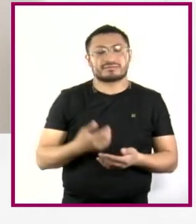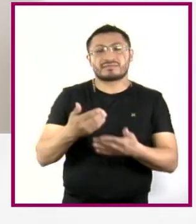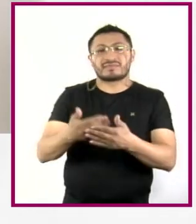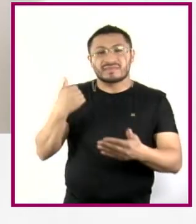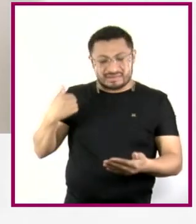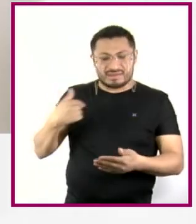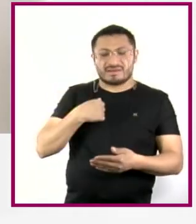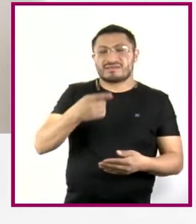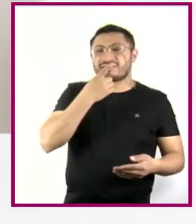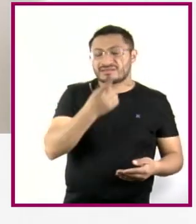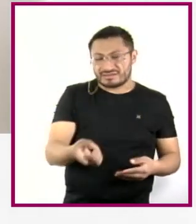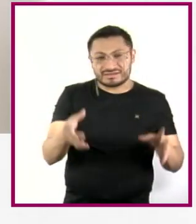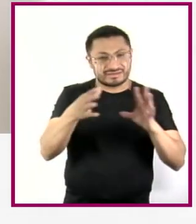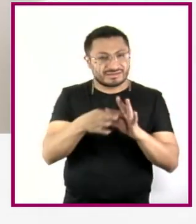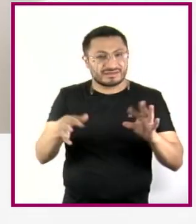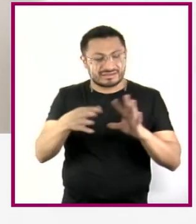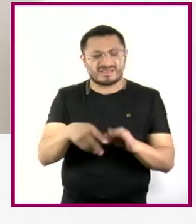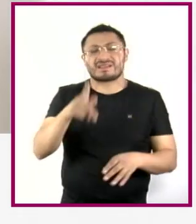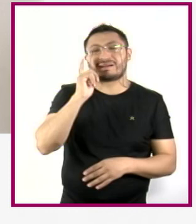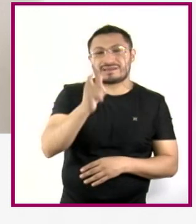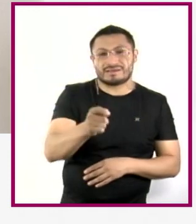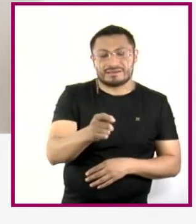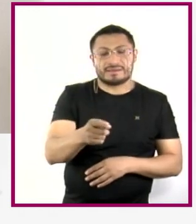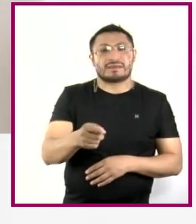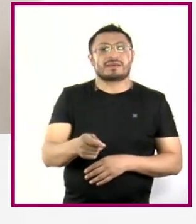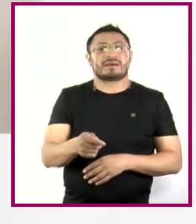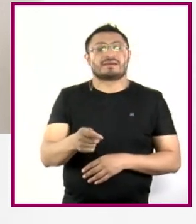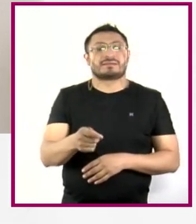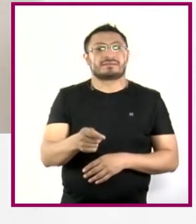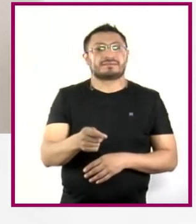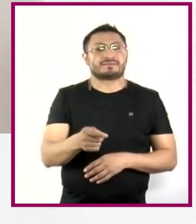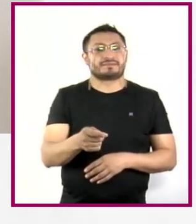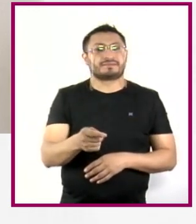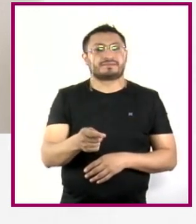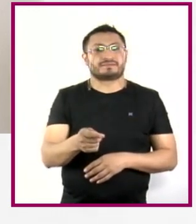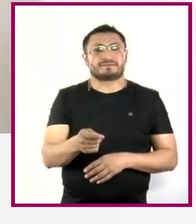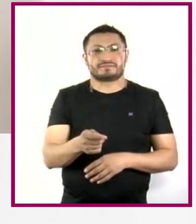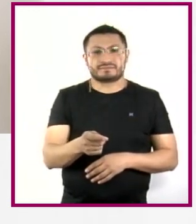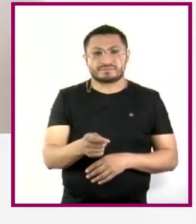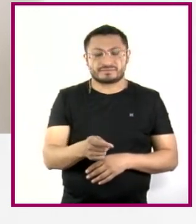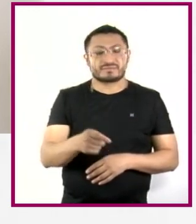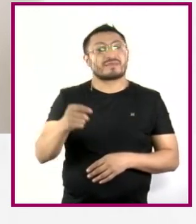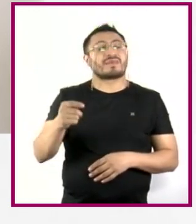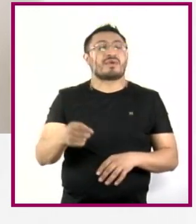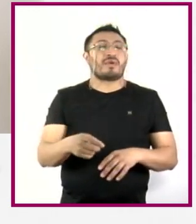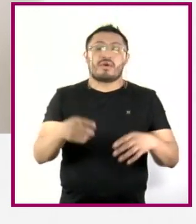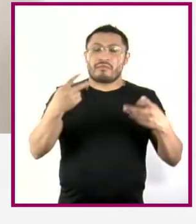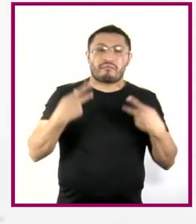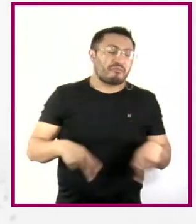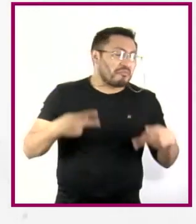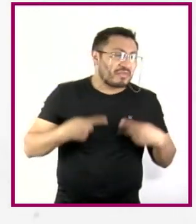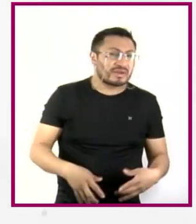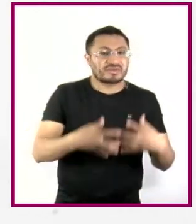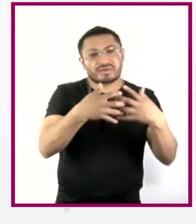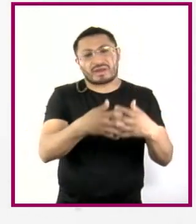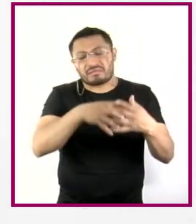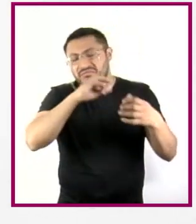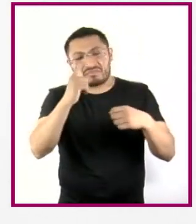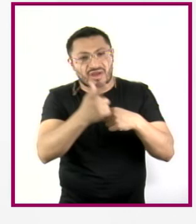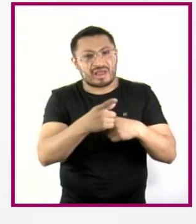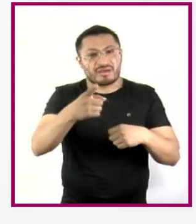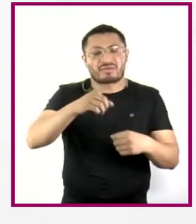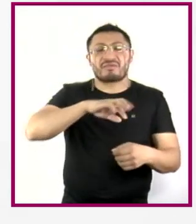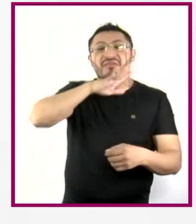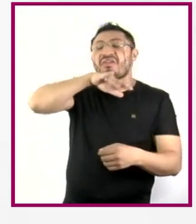contamina, paga, lo que significa es que sea, que es más bien el potencial contaminador el que debe cubrir todos estos